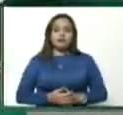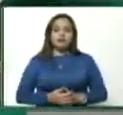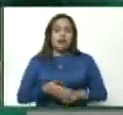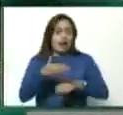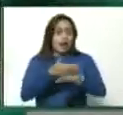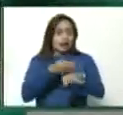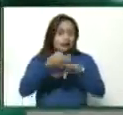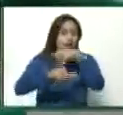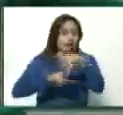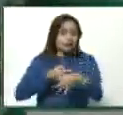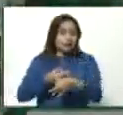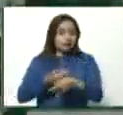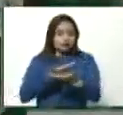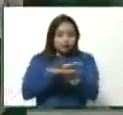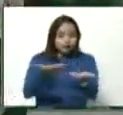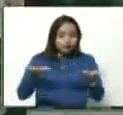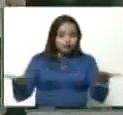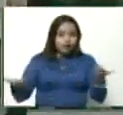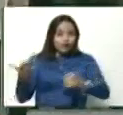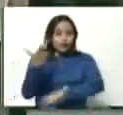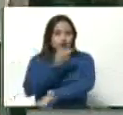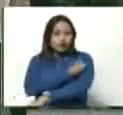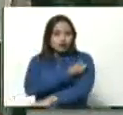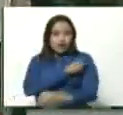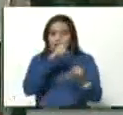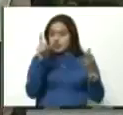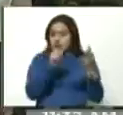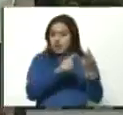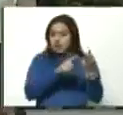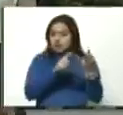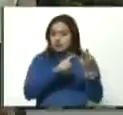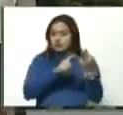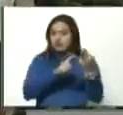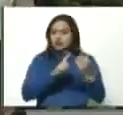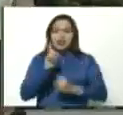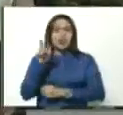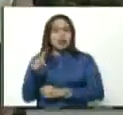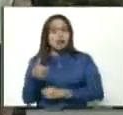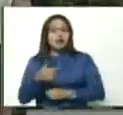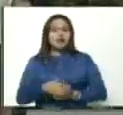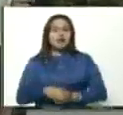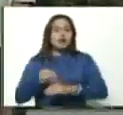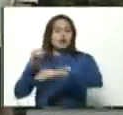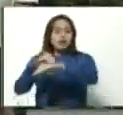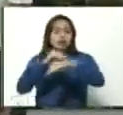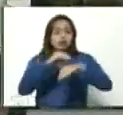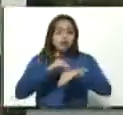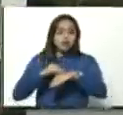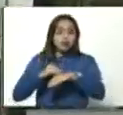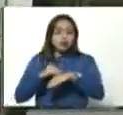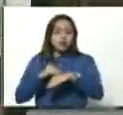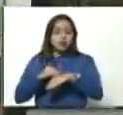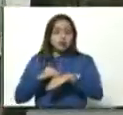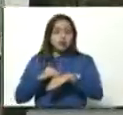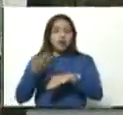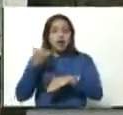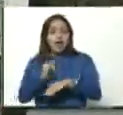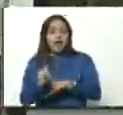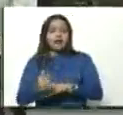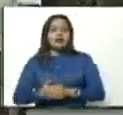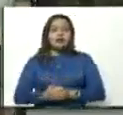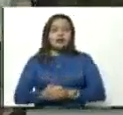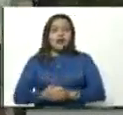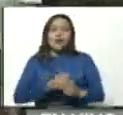antes, administrando el refuerzo, pero también, y ese es el llamado, también se está administrando